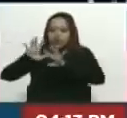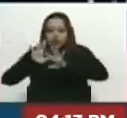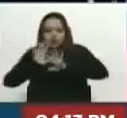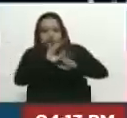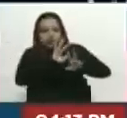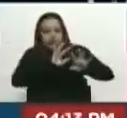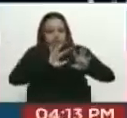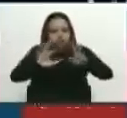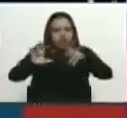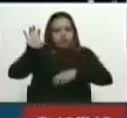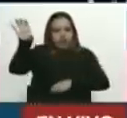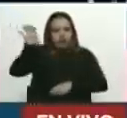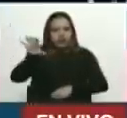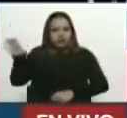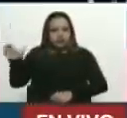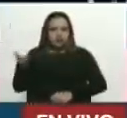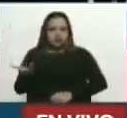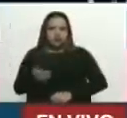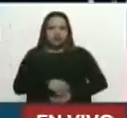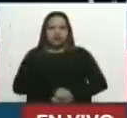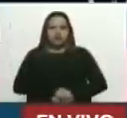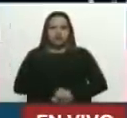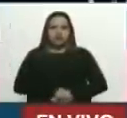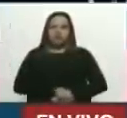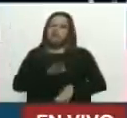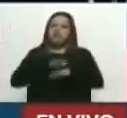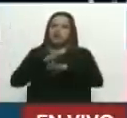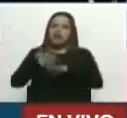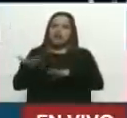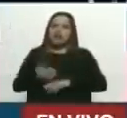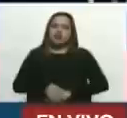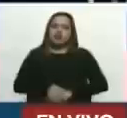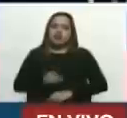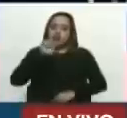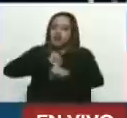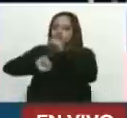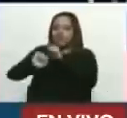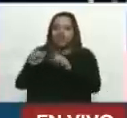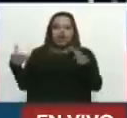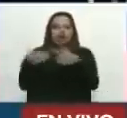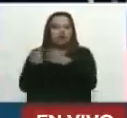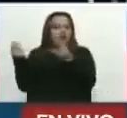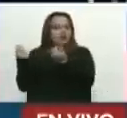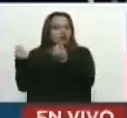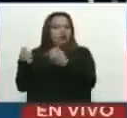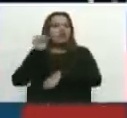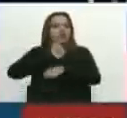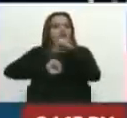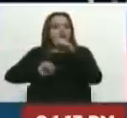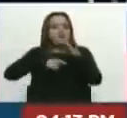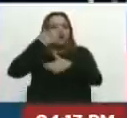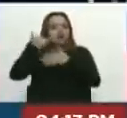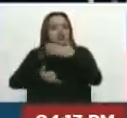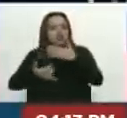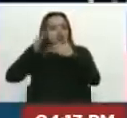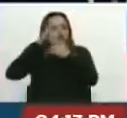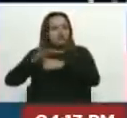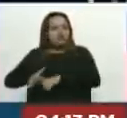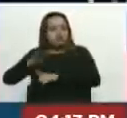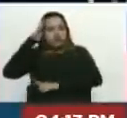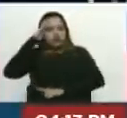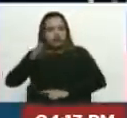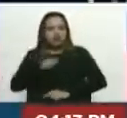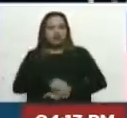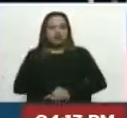países. ¿Para qué? Para defender a las oligarquías y para defender el proyecto neoliberal. Y vimos